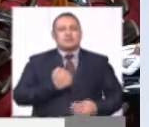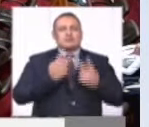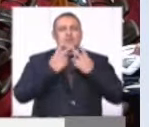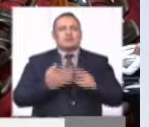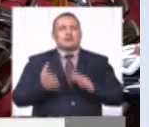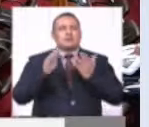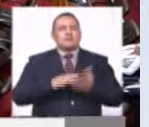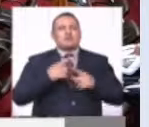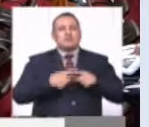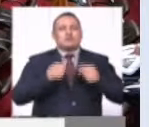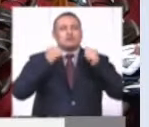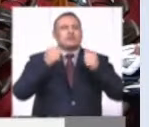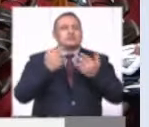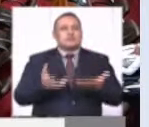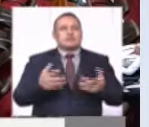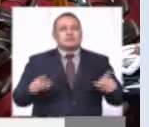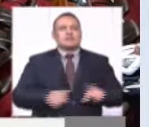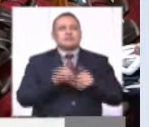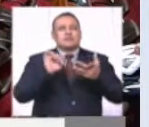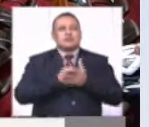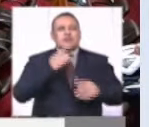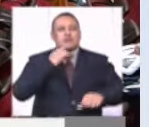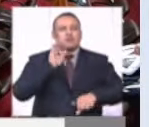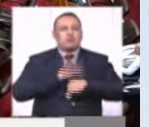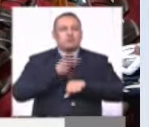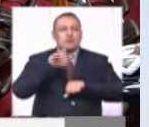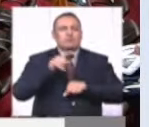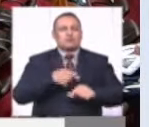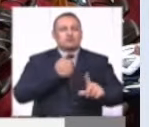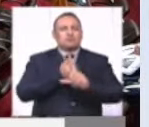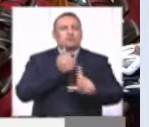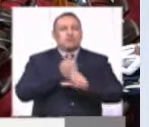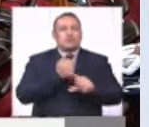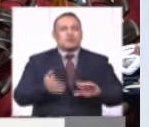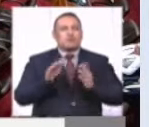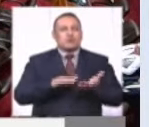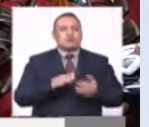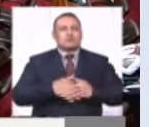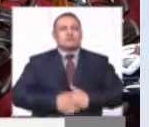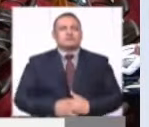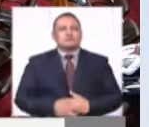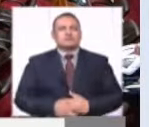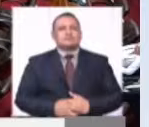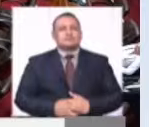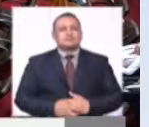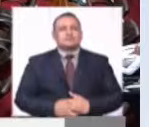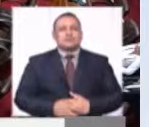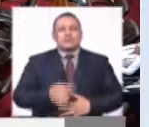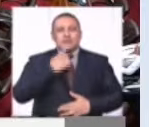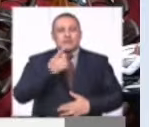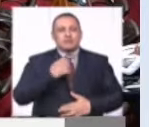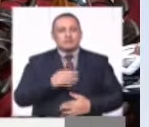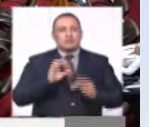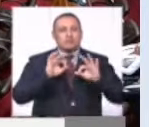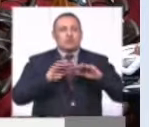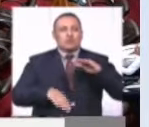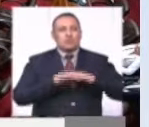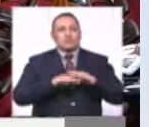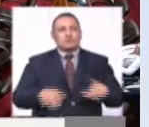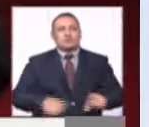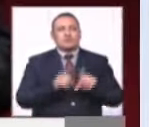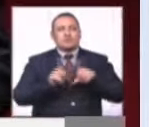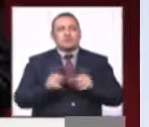víctimas de las protestas eran culpables de su propia muerte. Eso basta